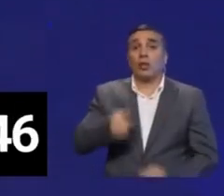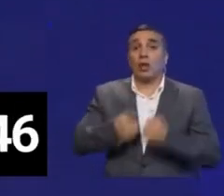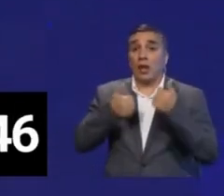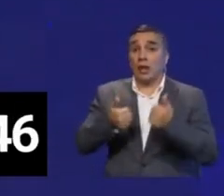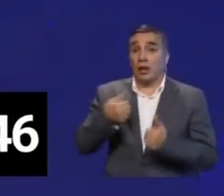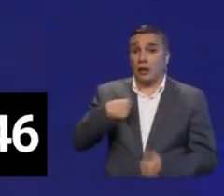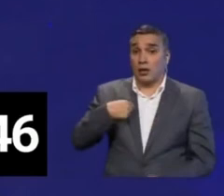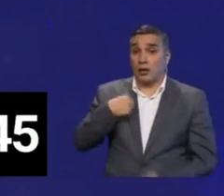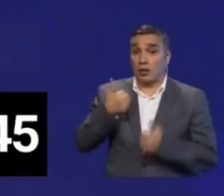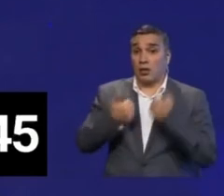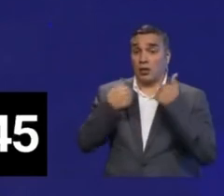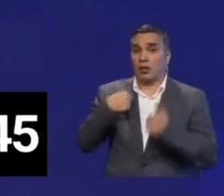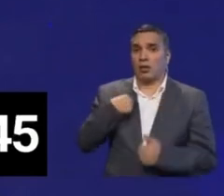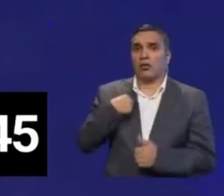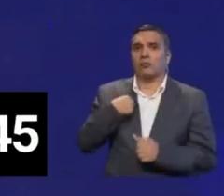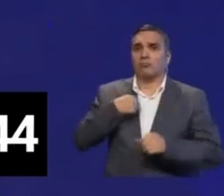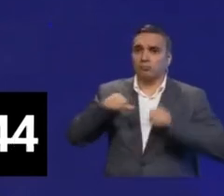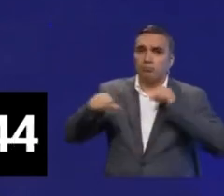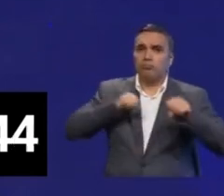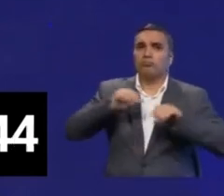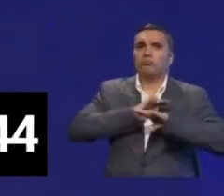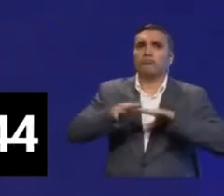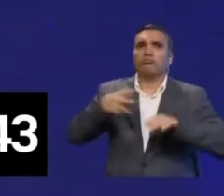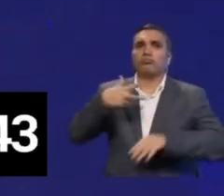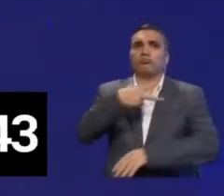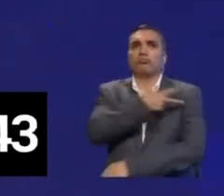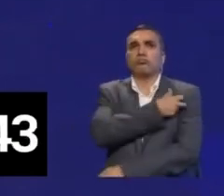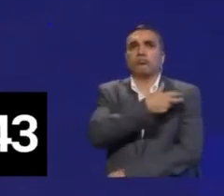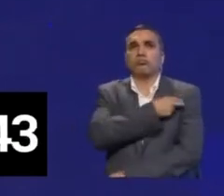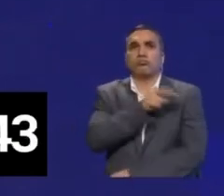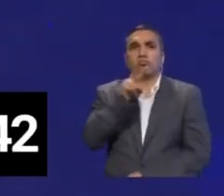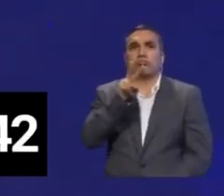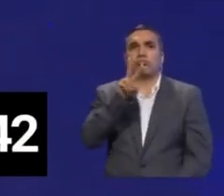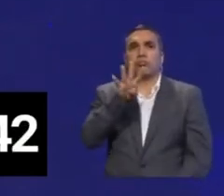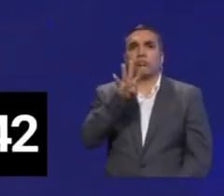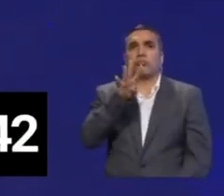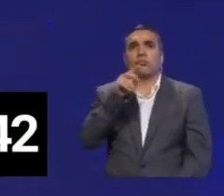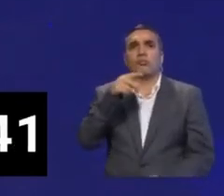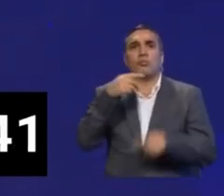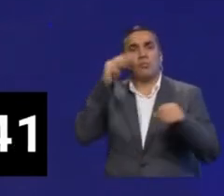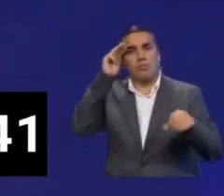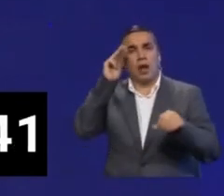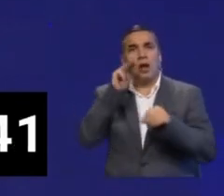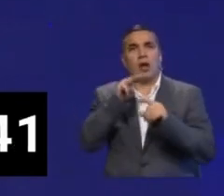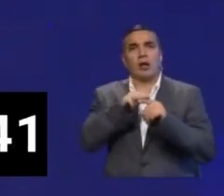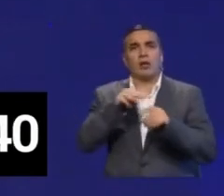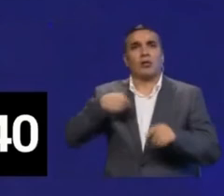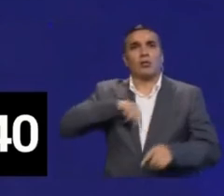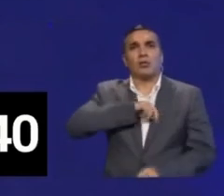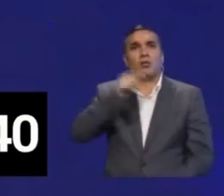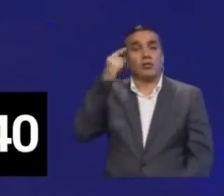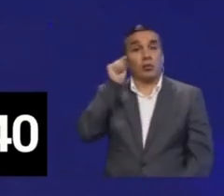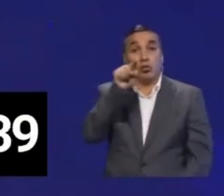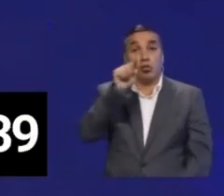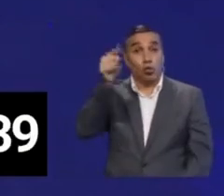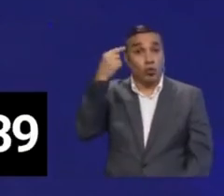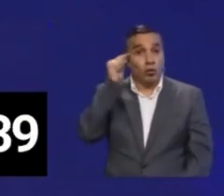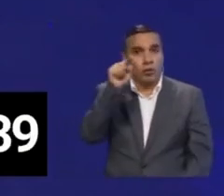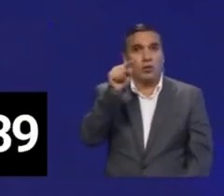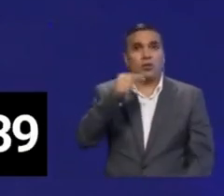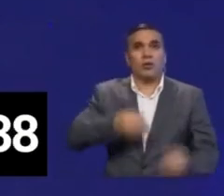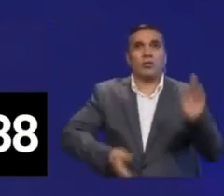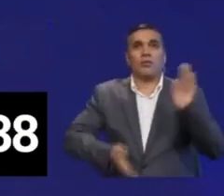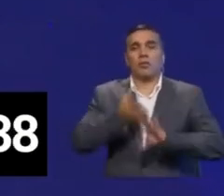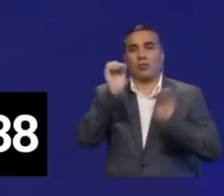candidatura que ha gestionado ya vacunas desde el 24 de mayo. Nuestro gobierno, tu gobierno, va